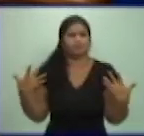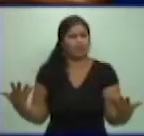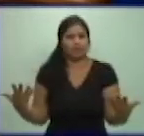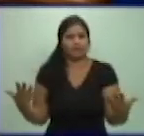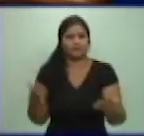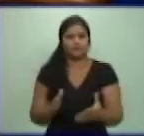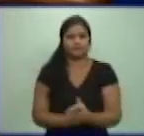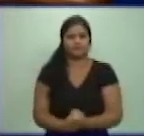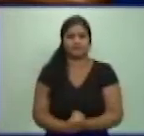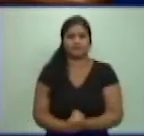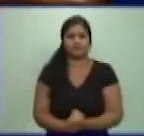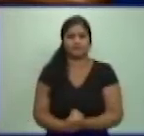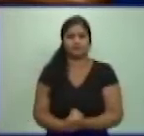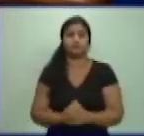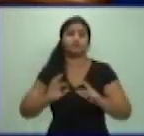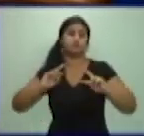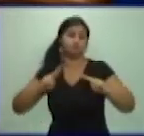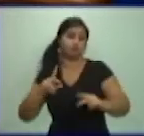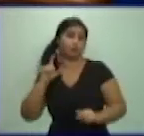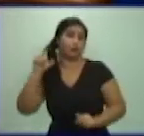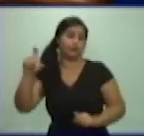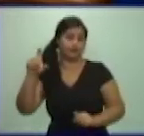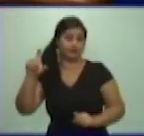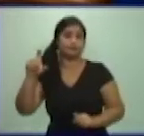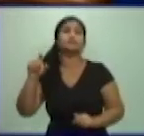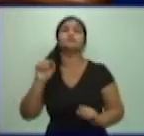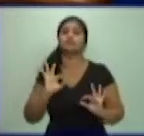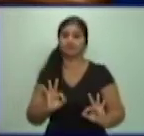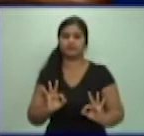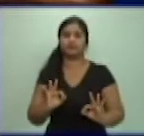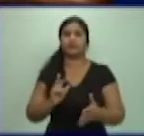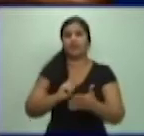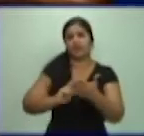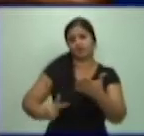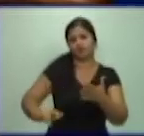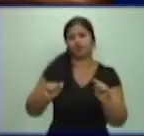Repito esta última idea. ¿Qué debemos a la lectura?